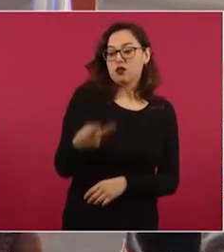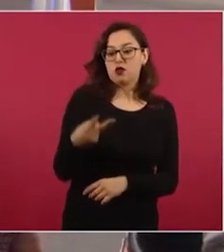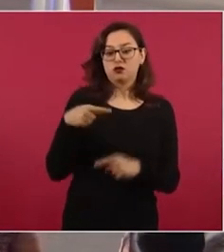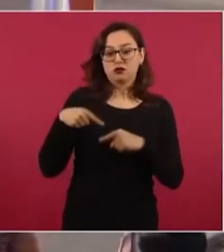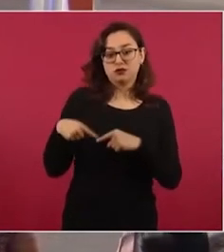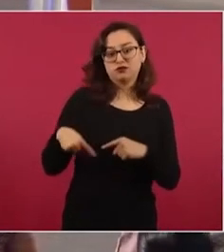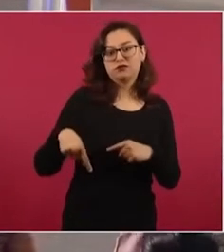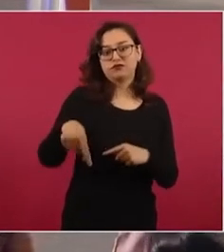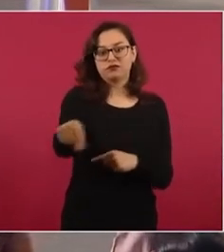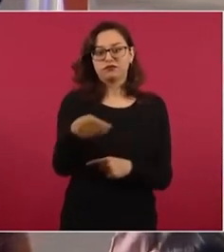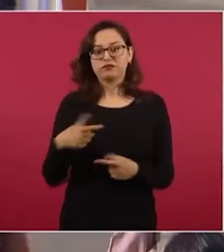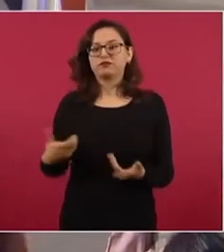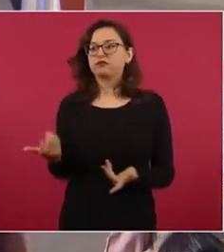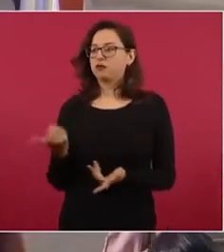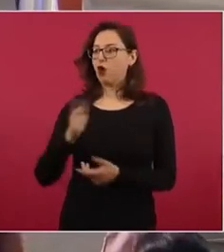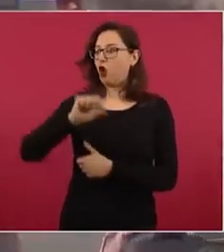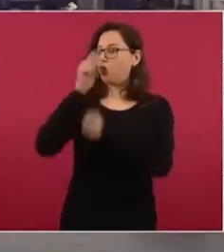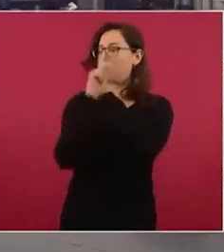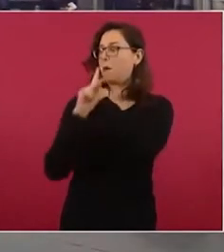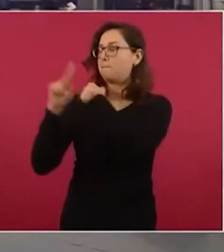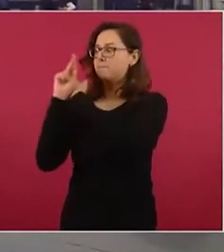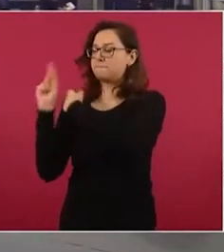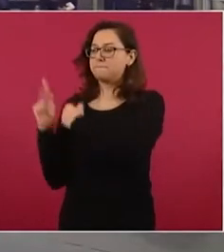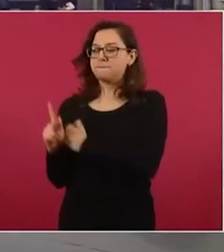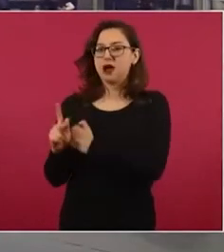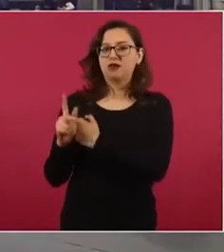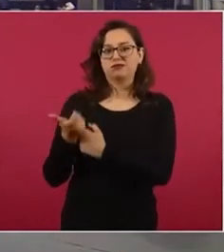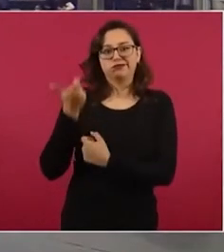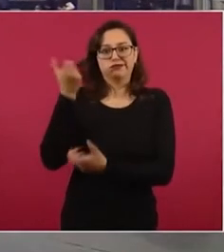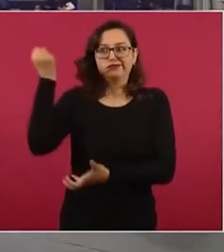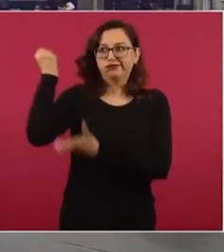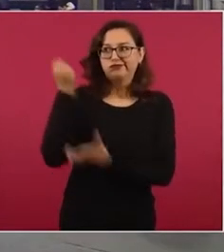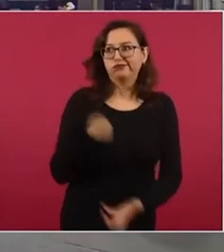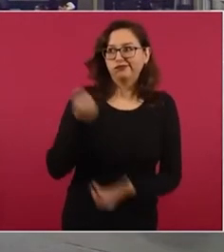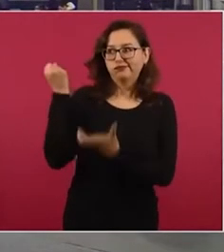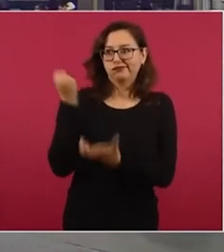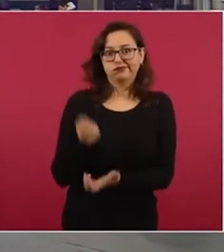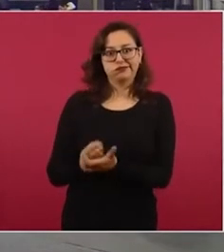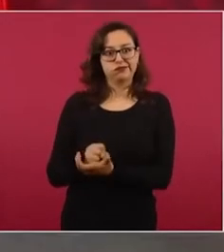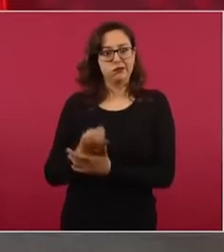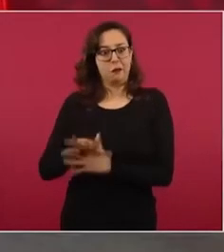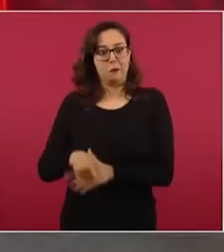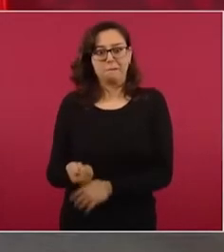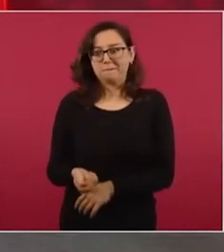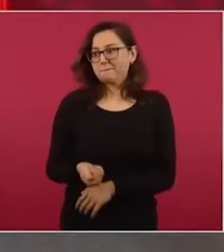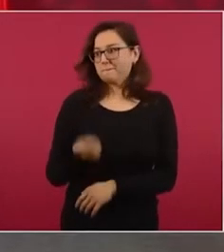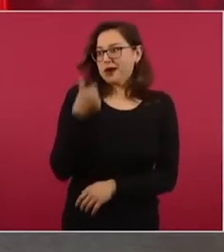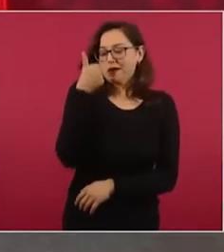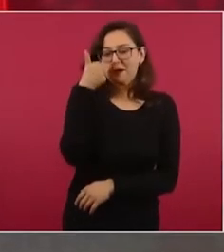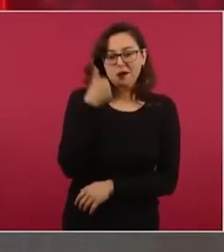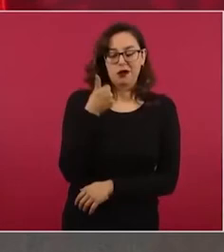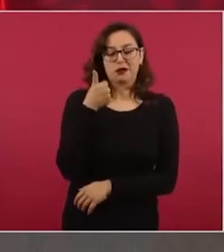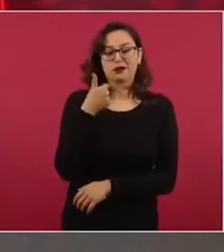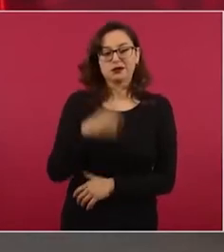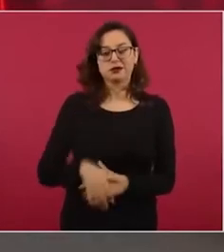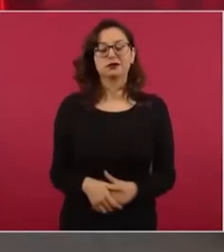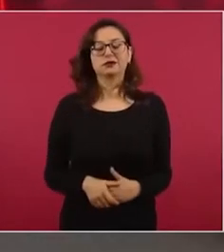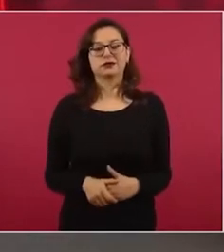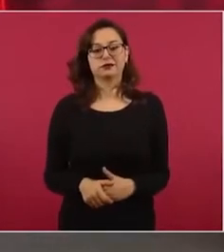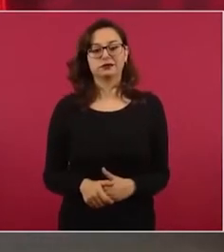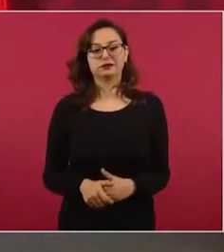va a ser el de mayor inversión extranjera en la historia de México.